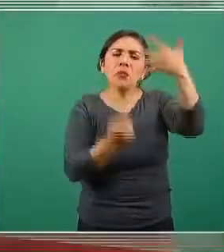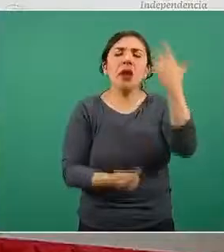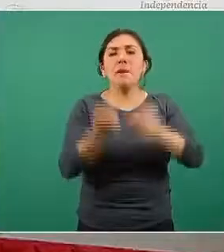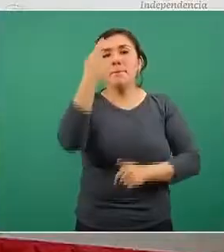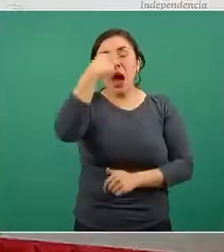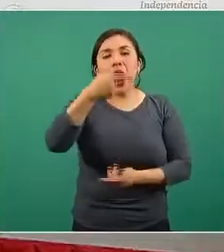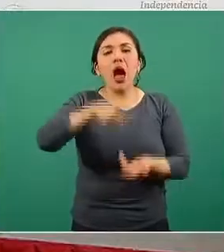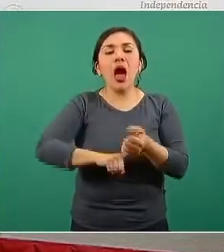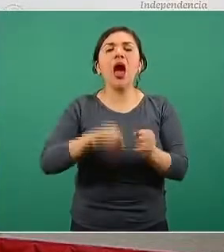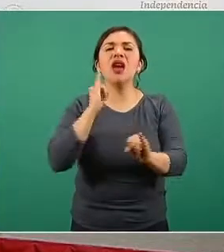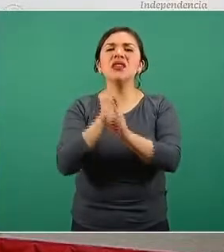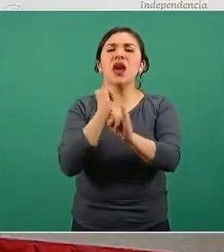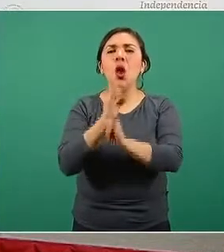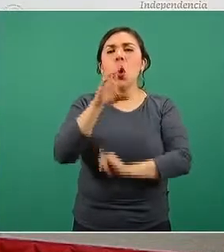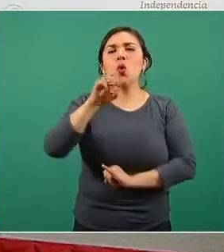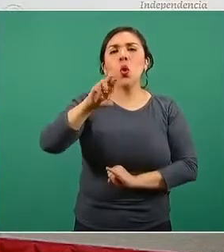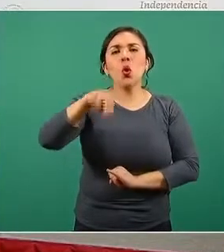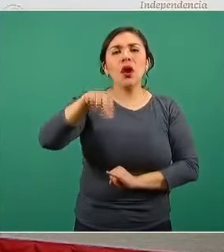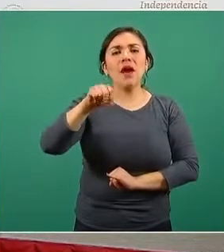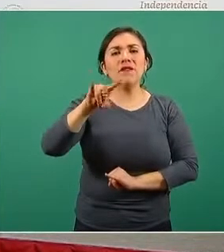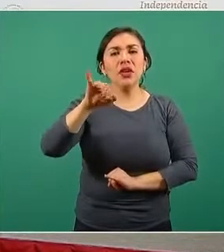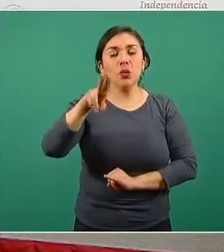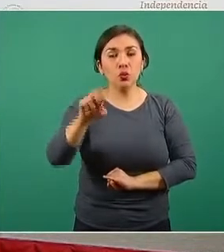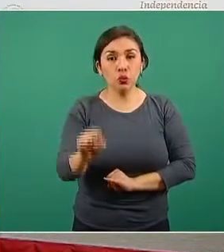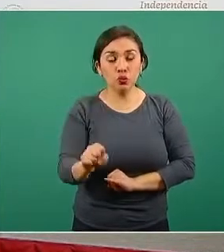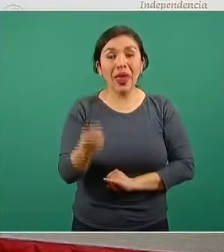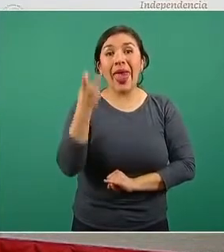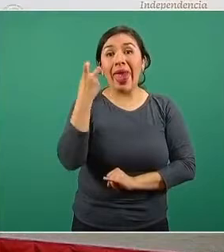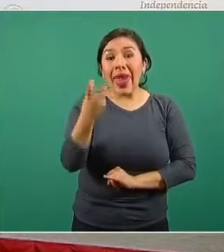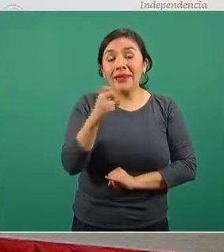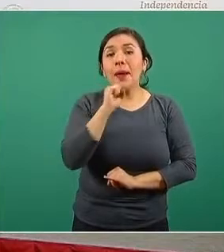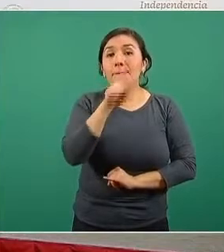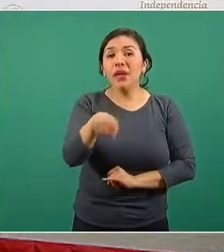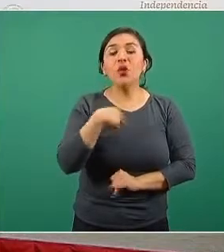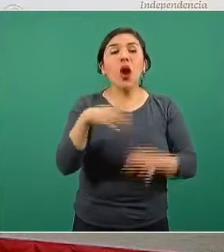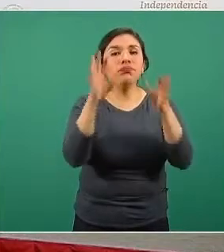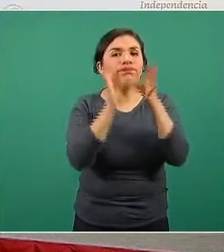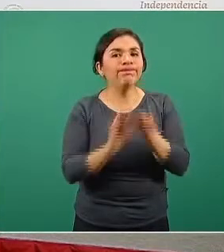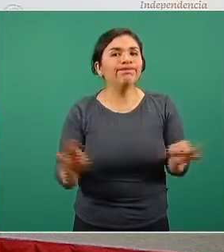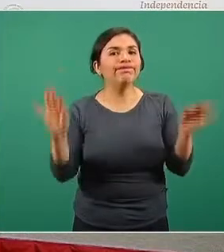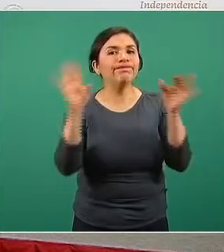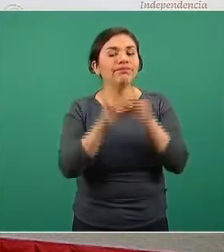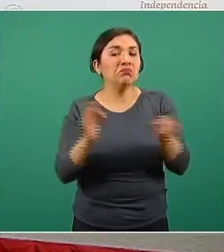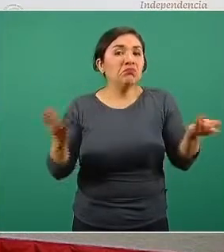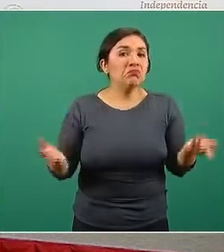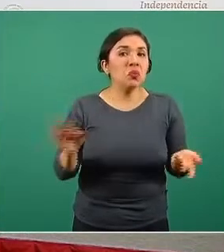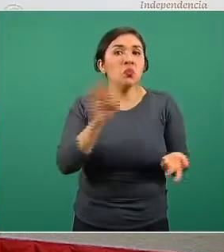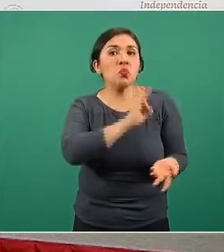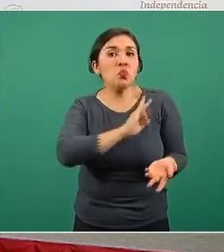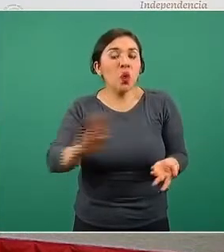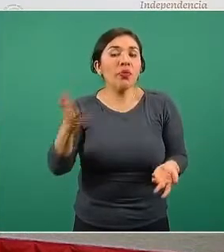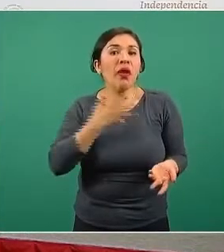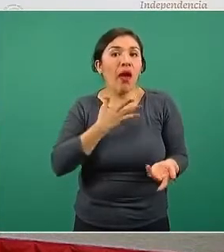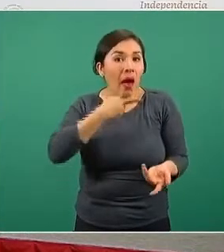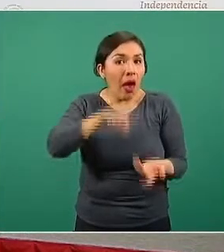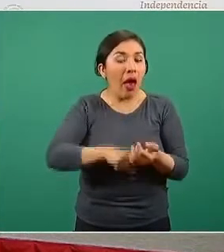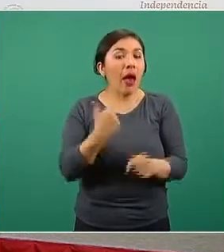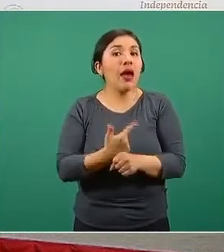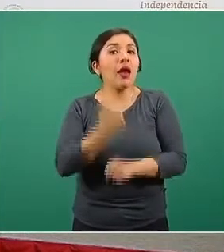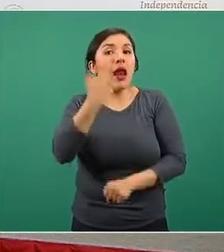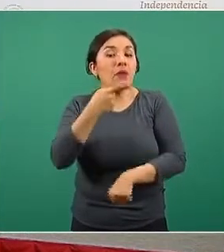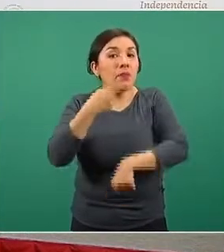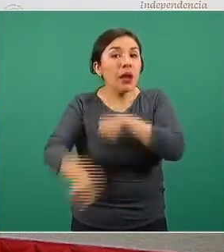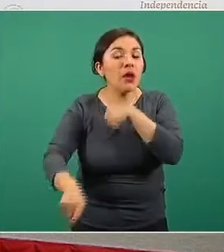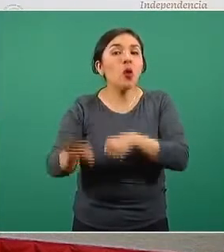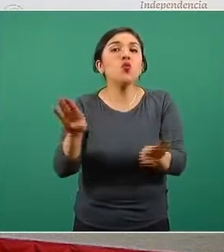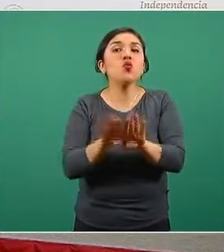la página del coronavirus. Y en esto justo hablamos de la posibilidad de tener riesgo de acuerdo a